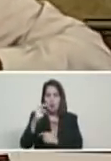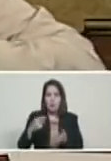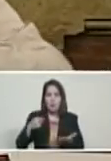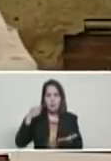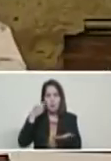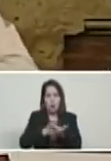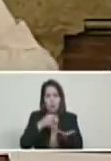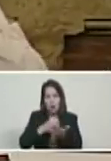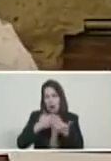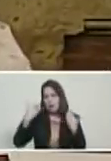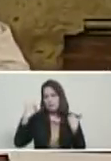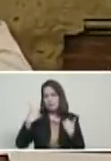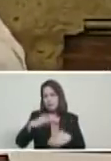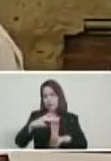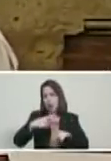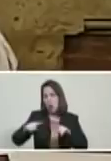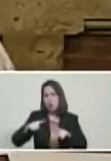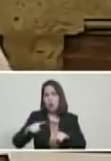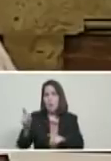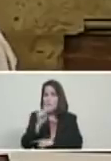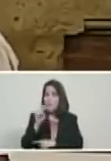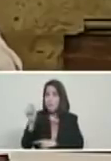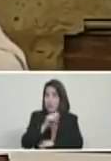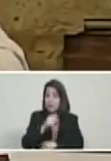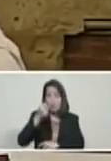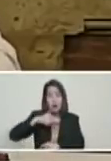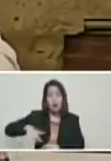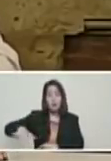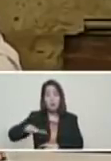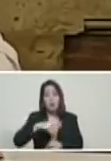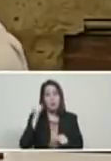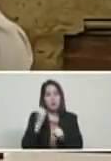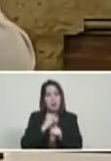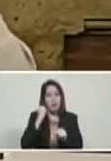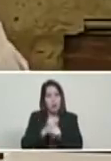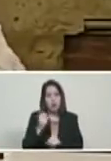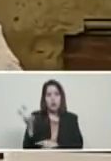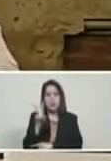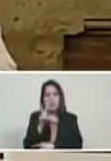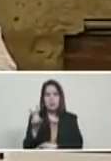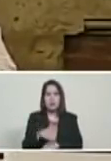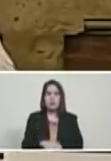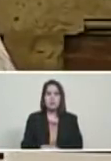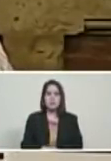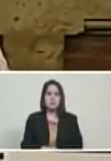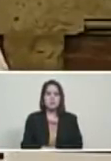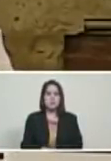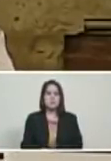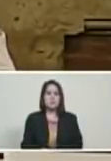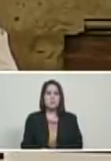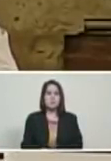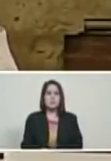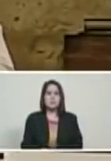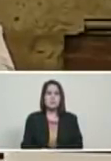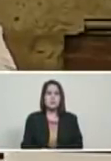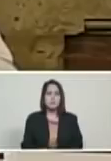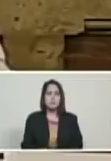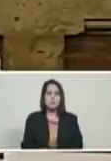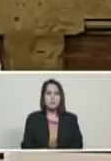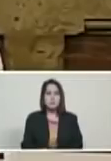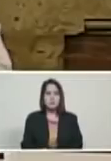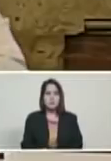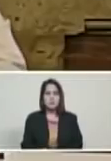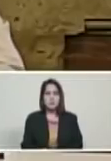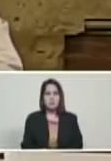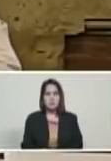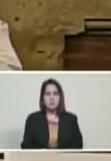el resto de los meses de los aguinaldos para el pueblo trabajador de Venezuela. Los aguinaldos. Como ustedes